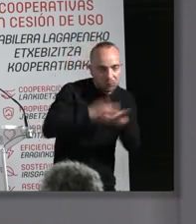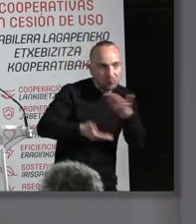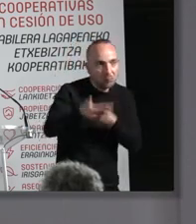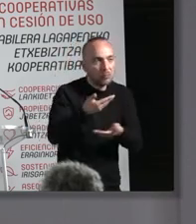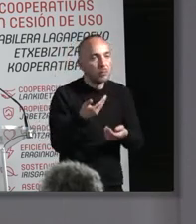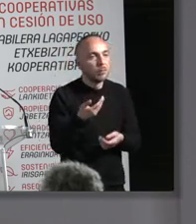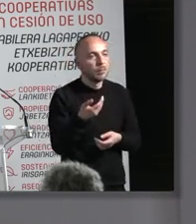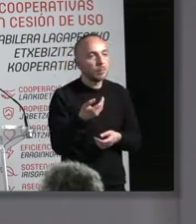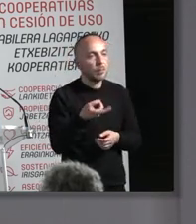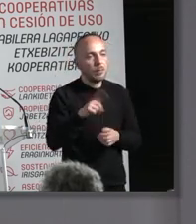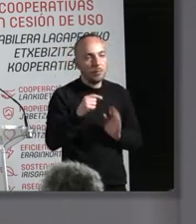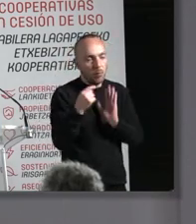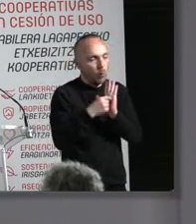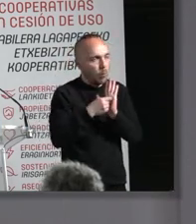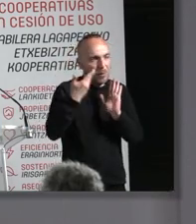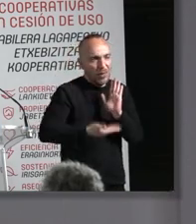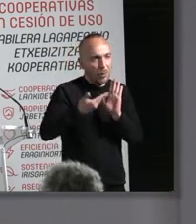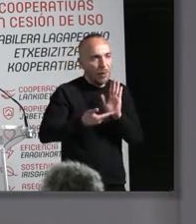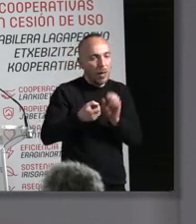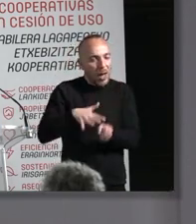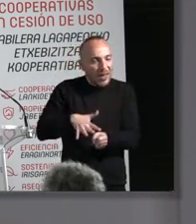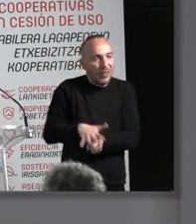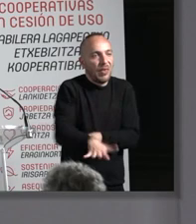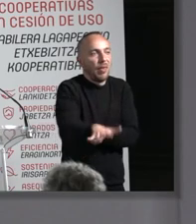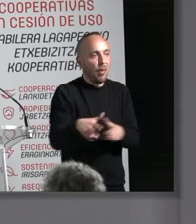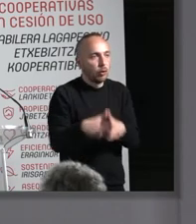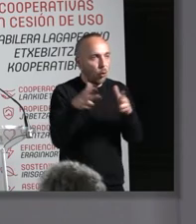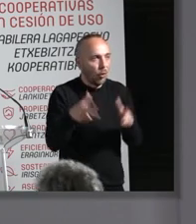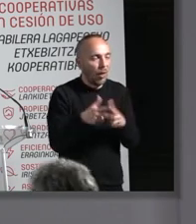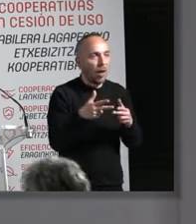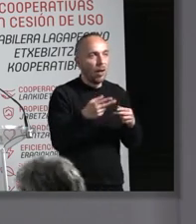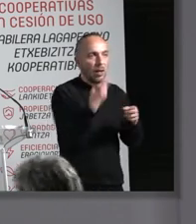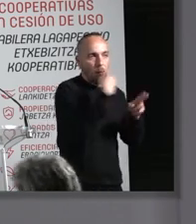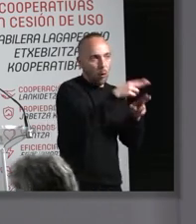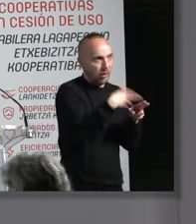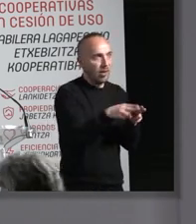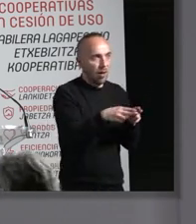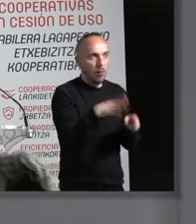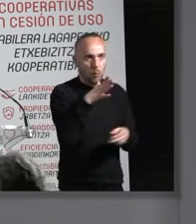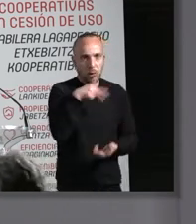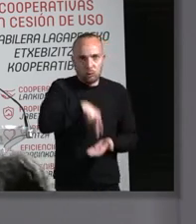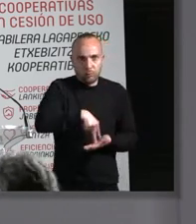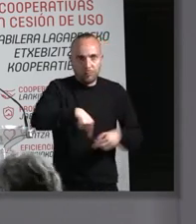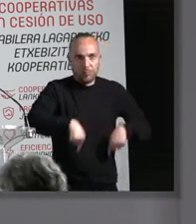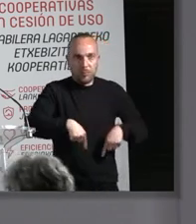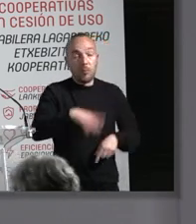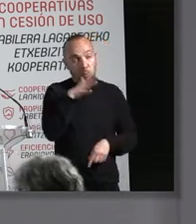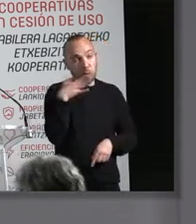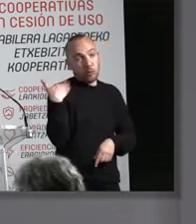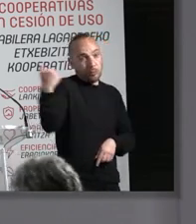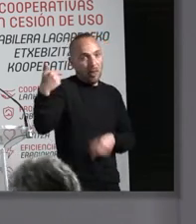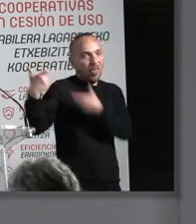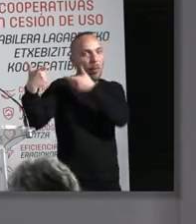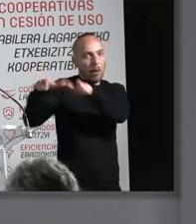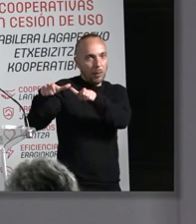puntos principales que tenemos ahora es esa incidencia social y política, que es un poco por hoy estamos aquí y por eso nos ha convocado también el Departamento de